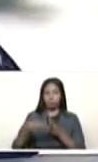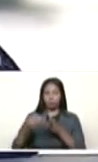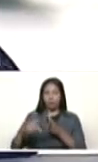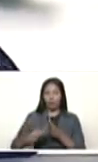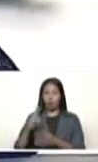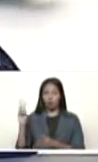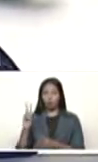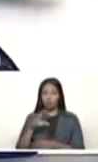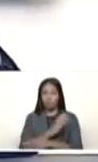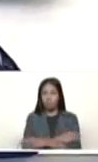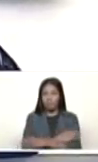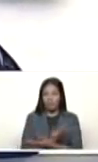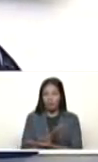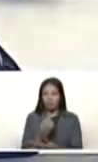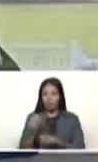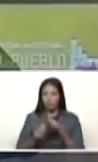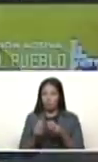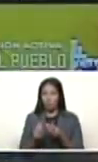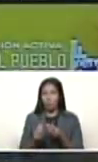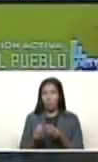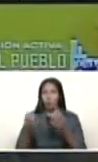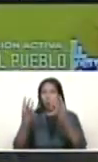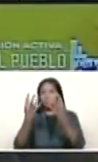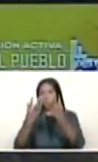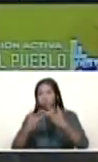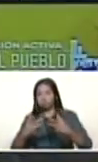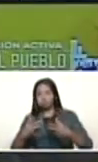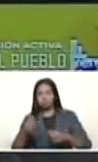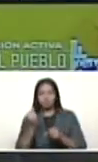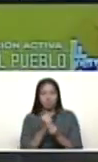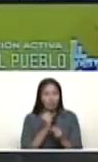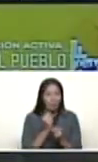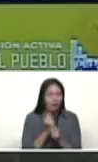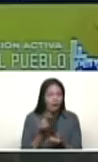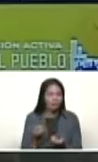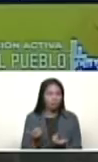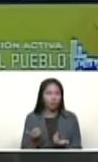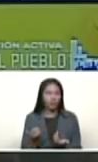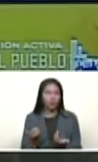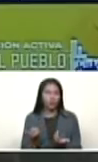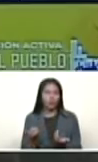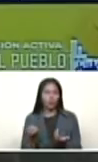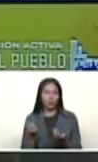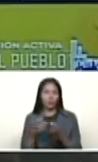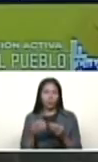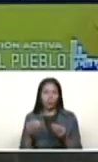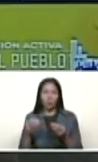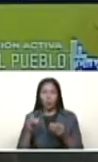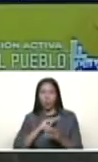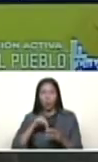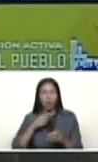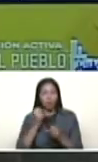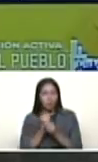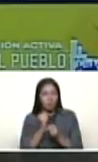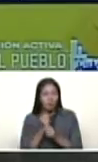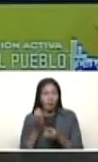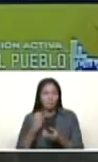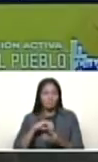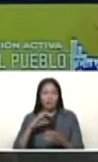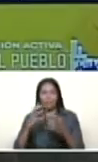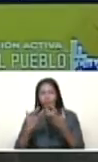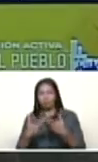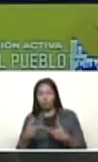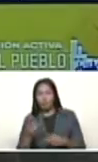y de la derecha golpista? Produciendo, trabajando. Nuestro trabajo, nuestra